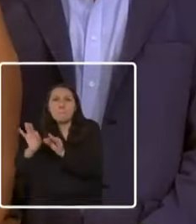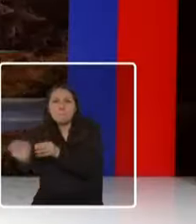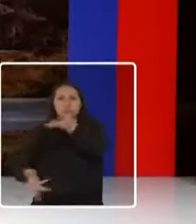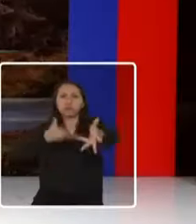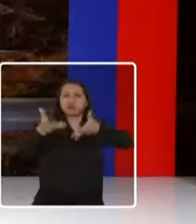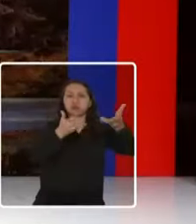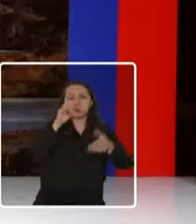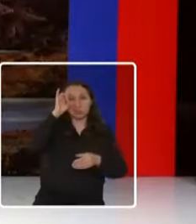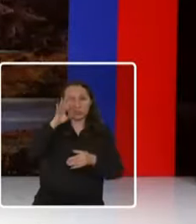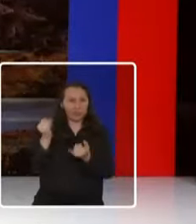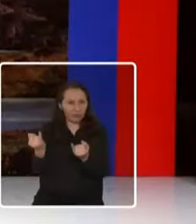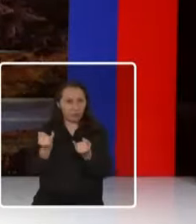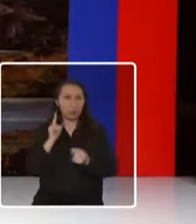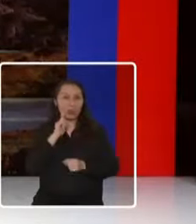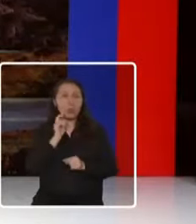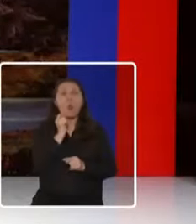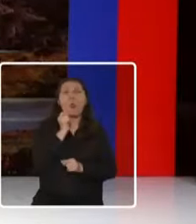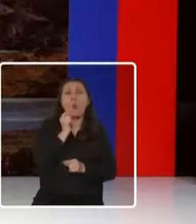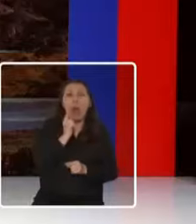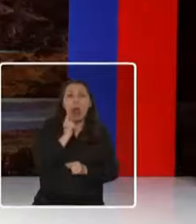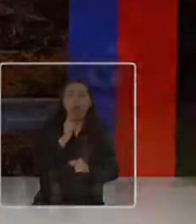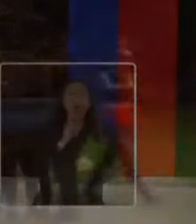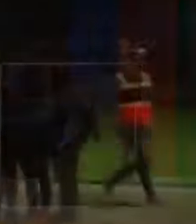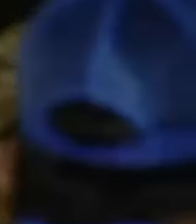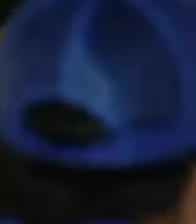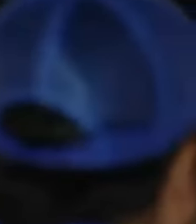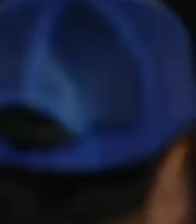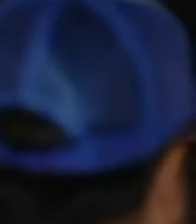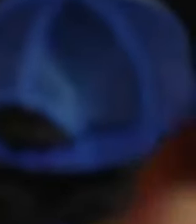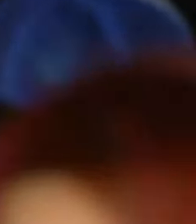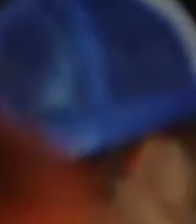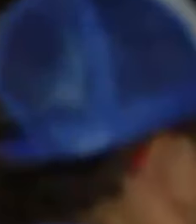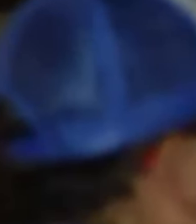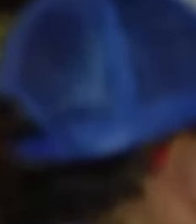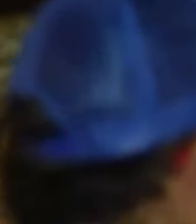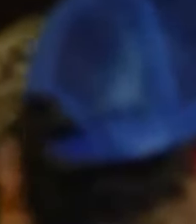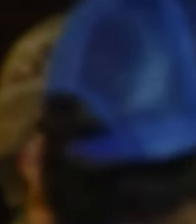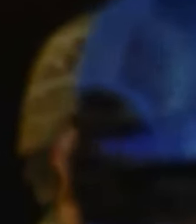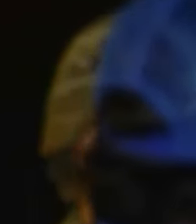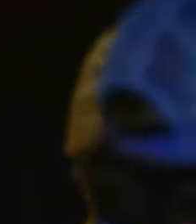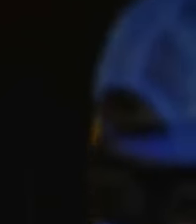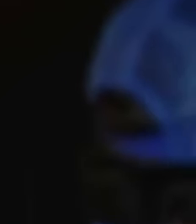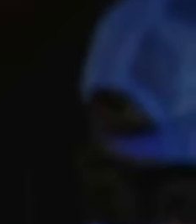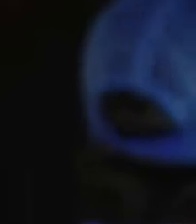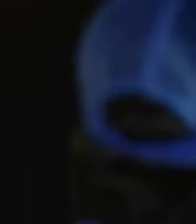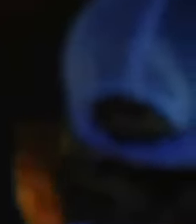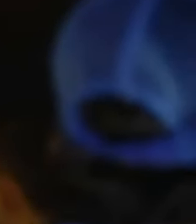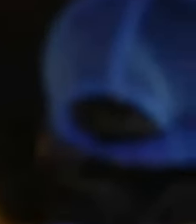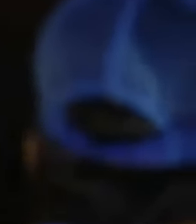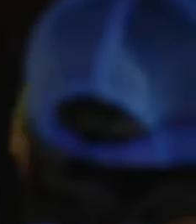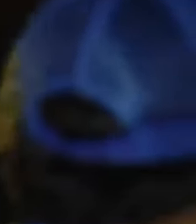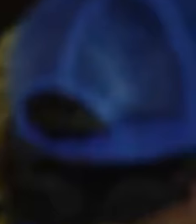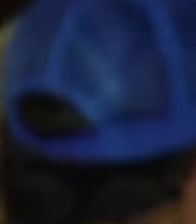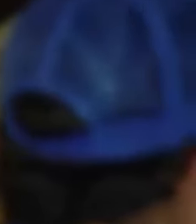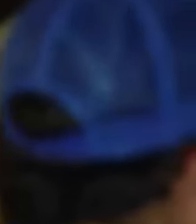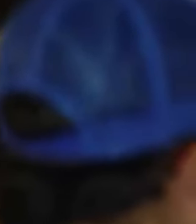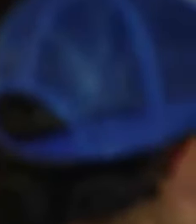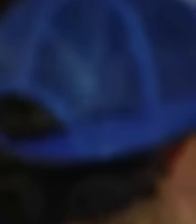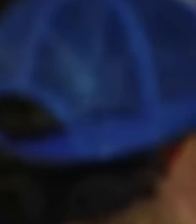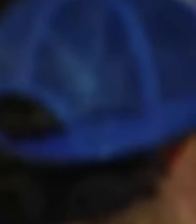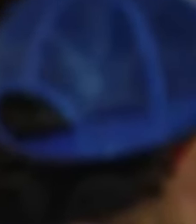comité para las ayudas tempranas que se ha llevado adelante durante las últimas horas, en parte de distintas definiciones, por ejemplo, las ayudas económicas que se van